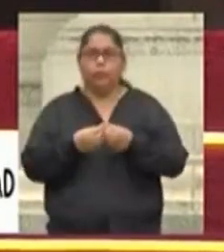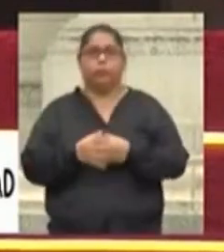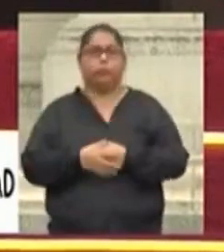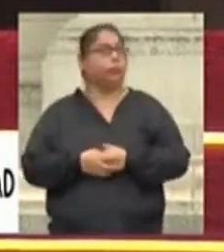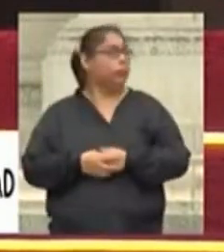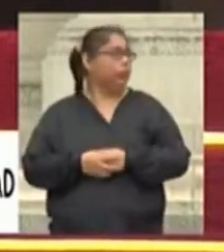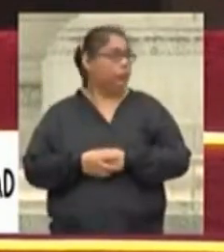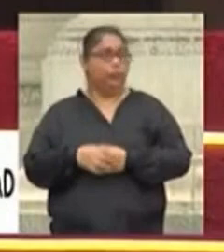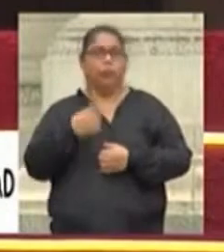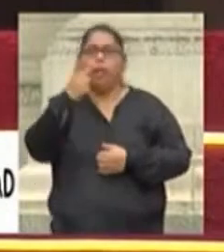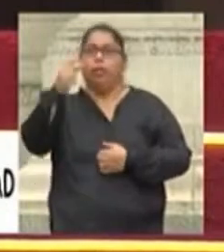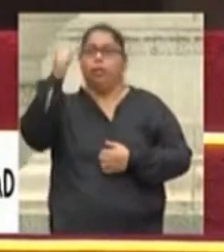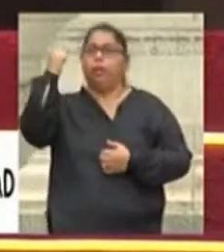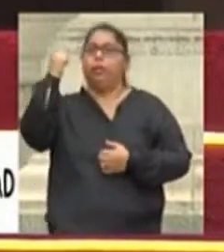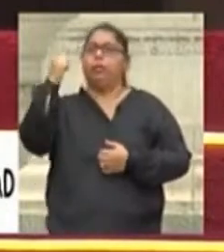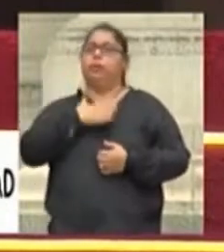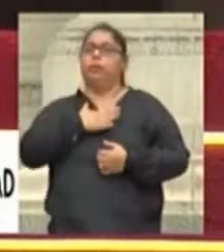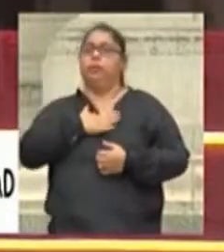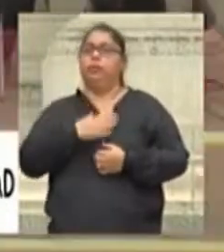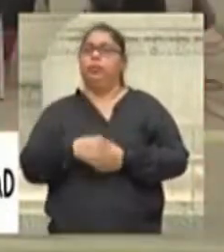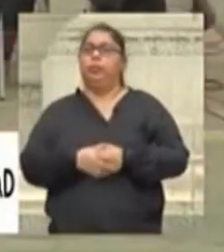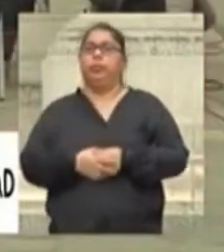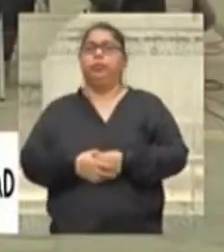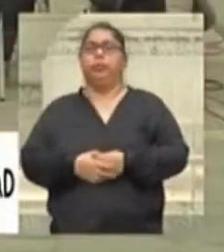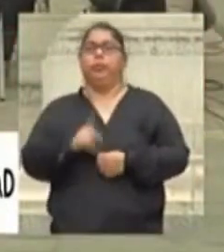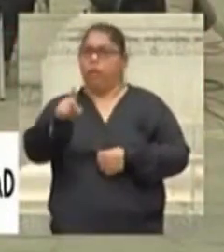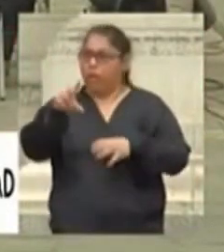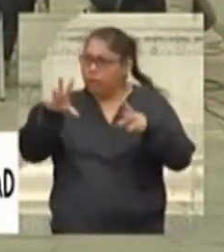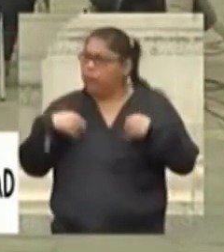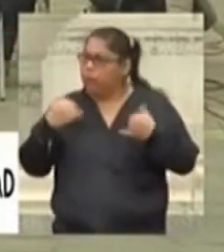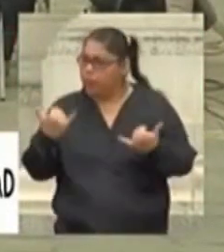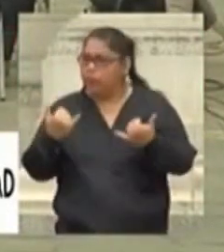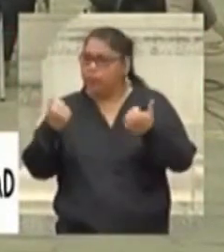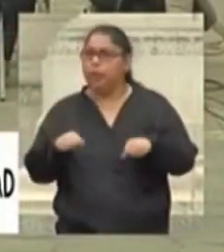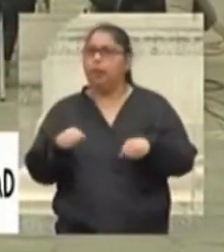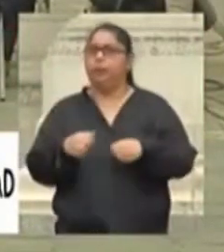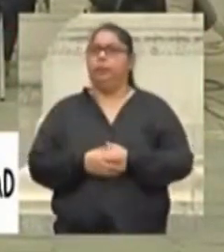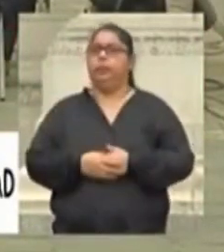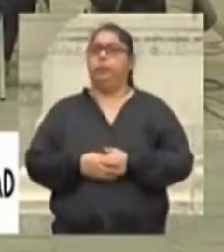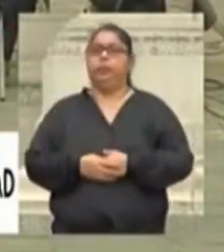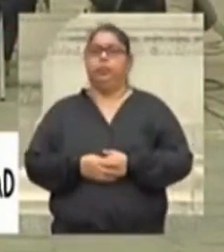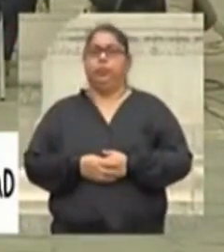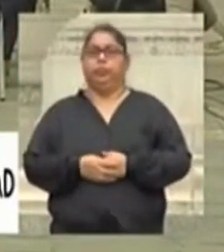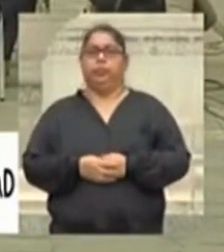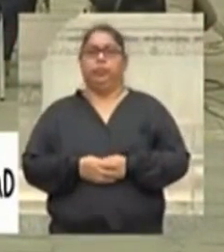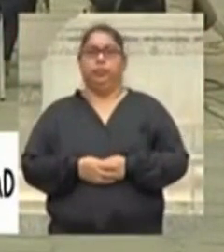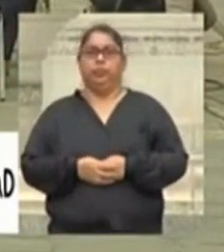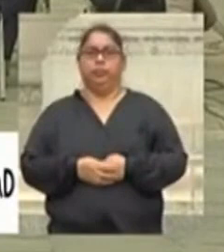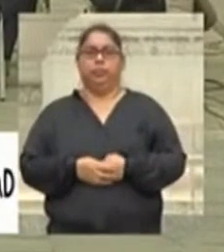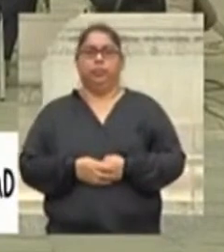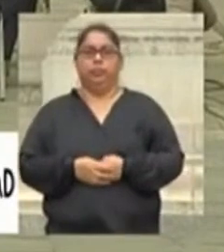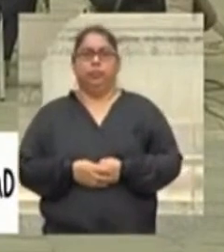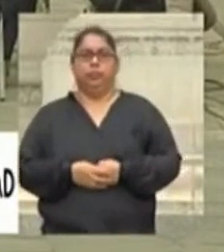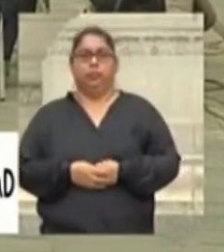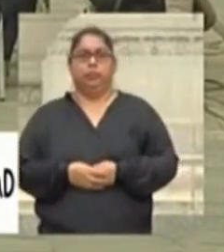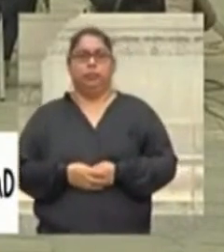todos los derechos que les compete a su mano ya hay que asumirlo eso